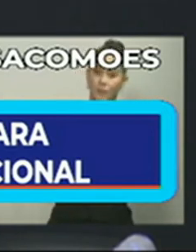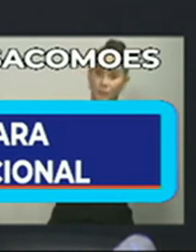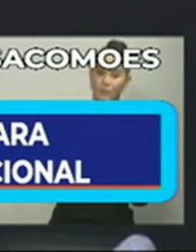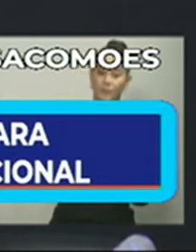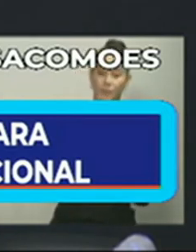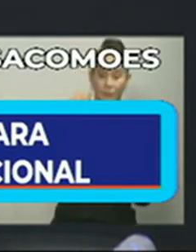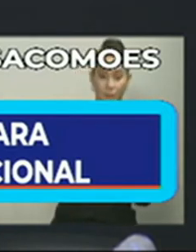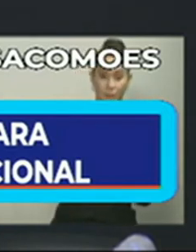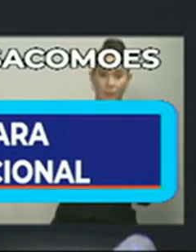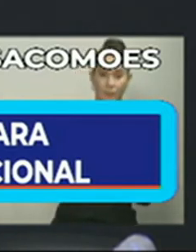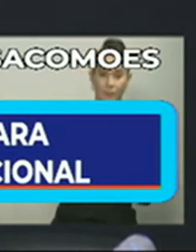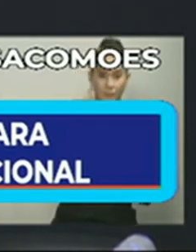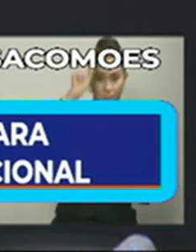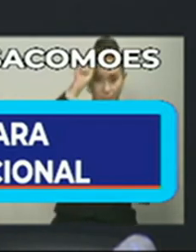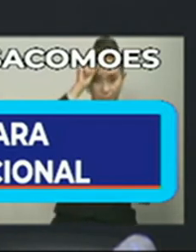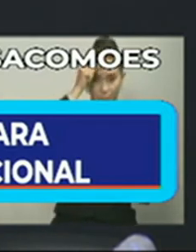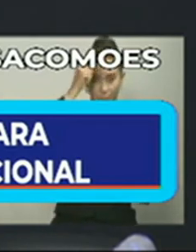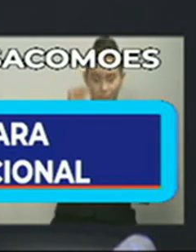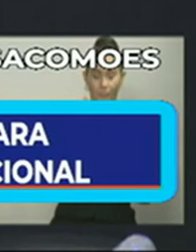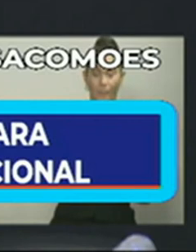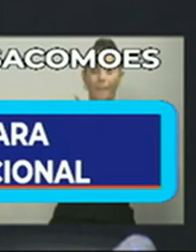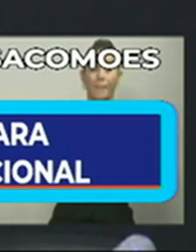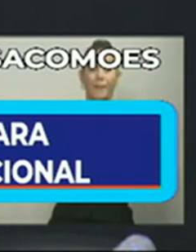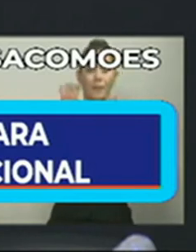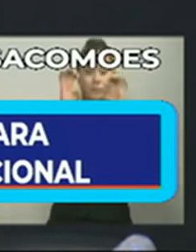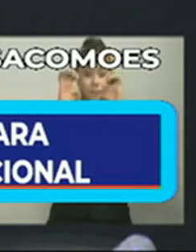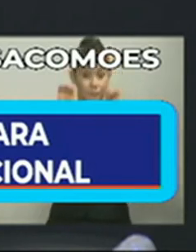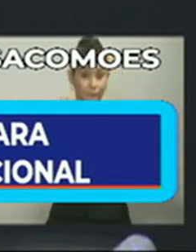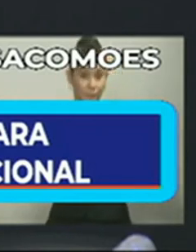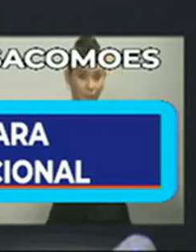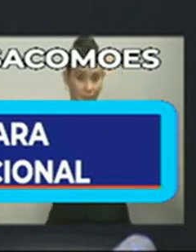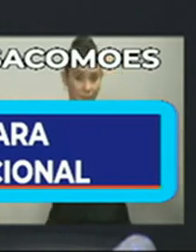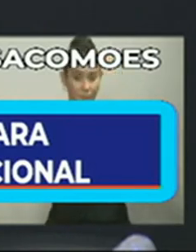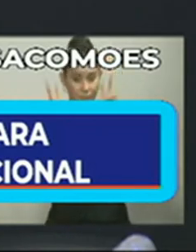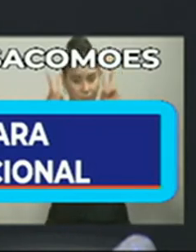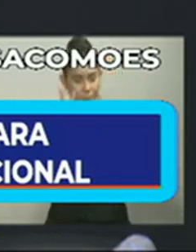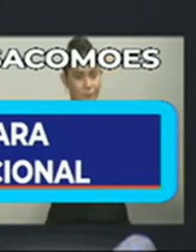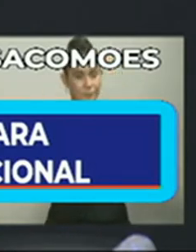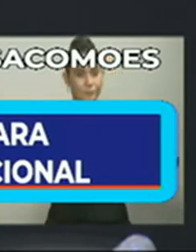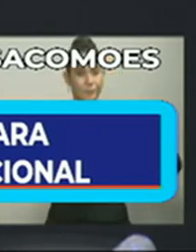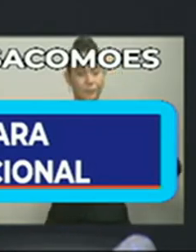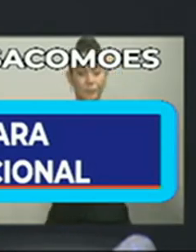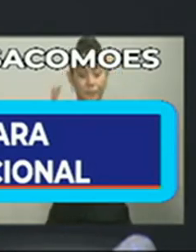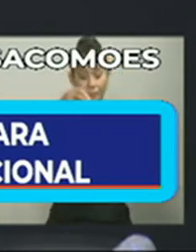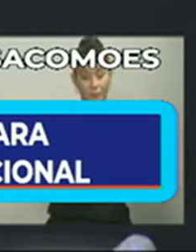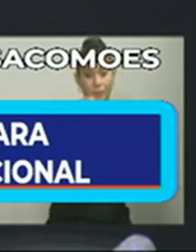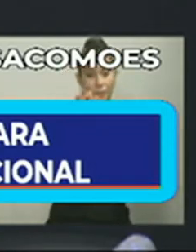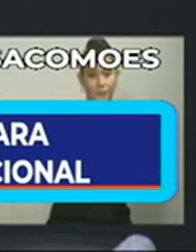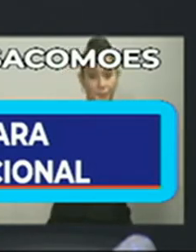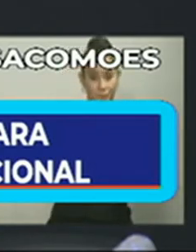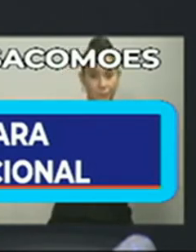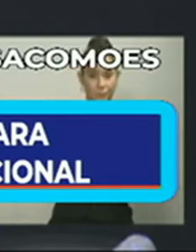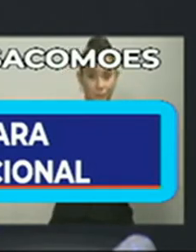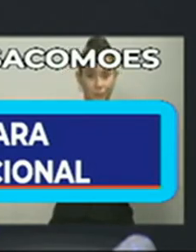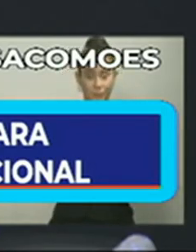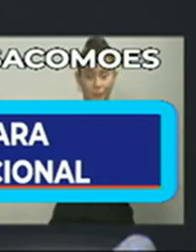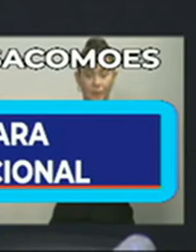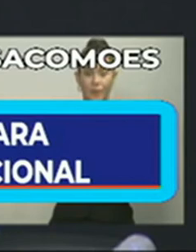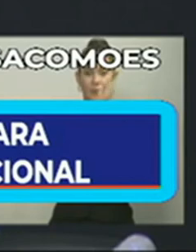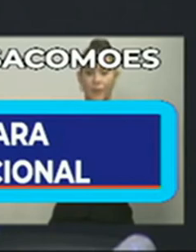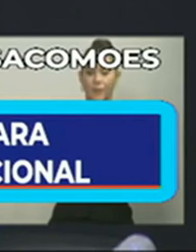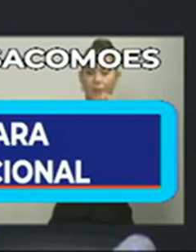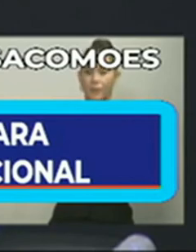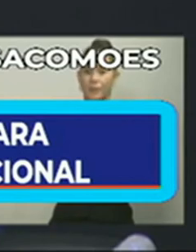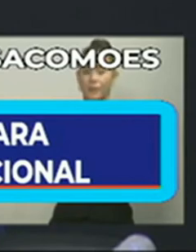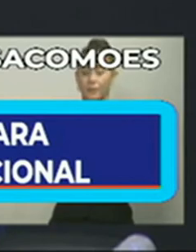esta administración y una evaluación diagnóstica de la institución policial de cara